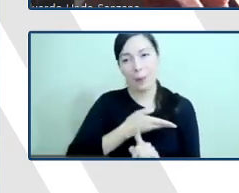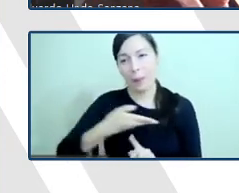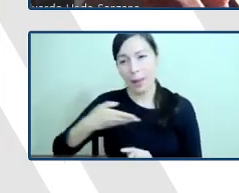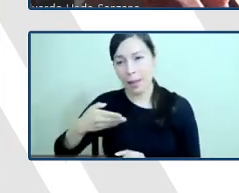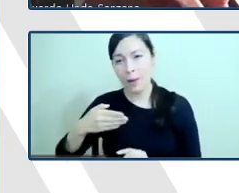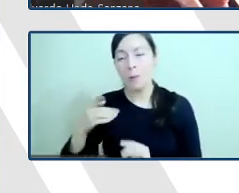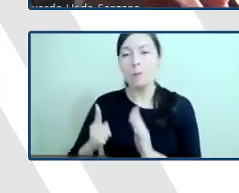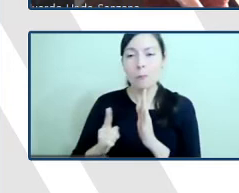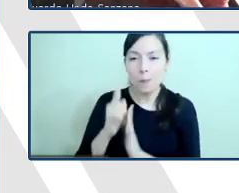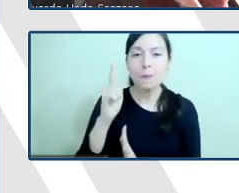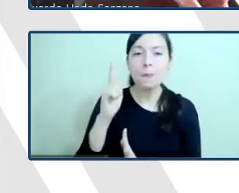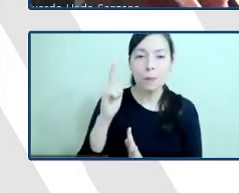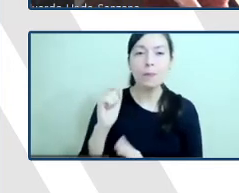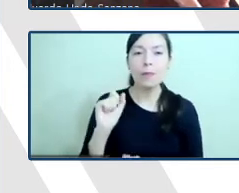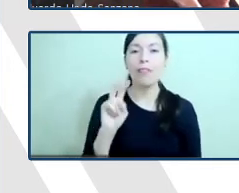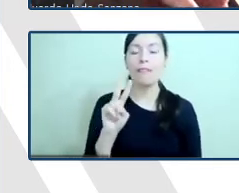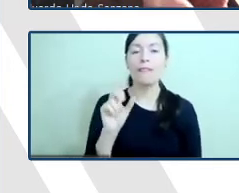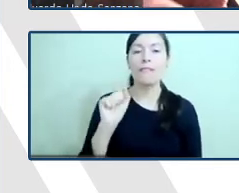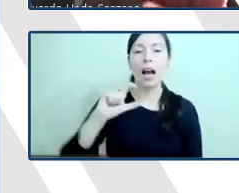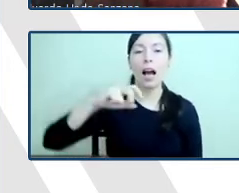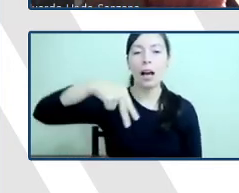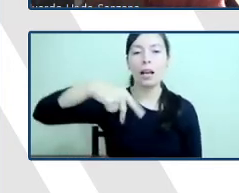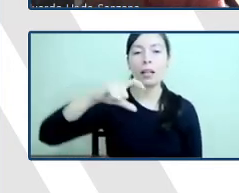1. Que ahí pueden ver